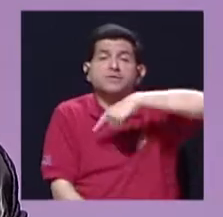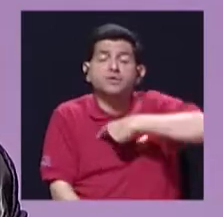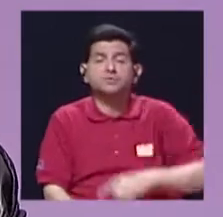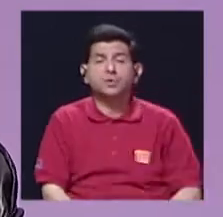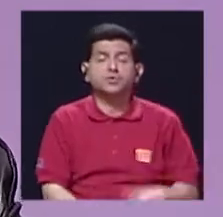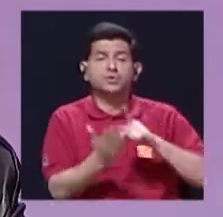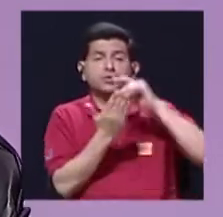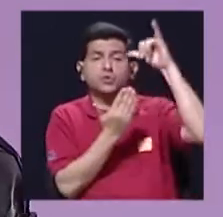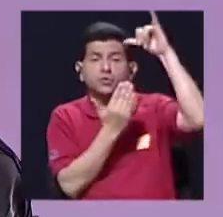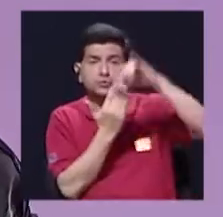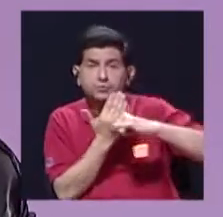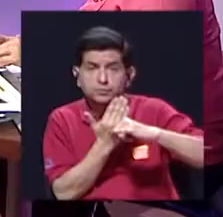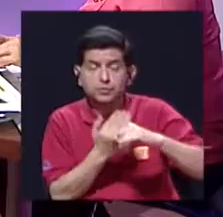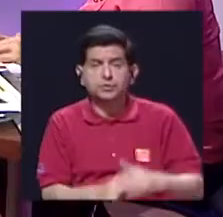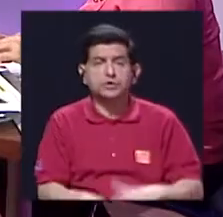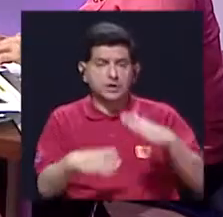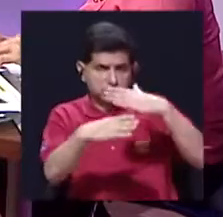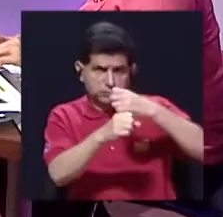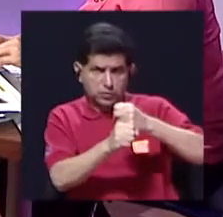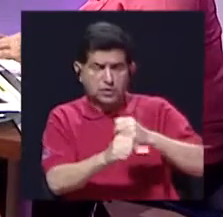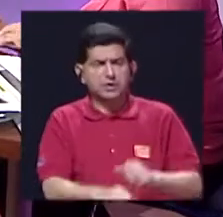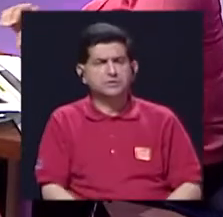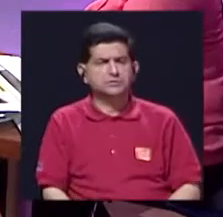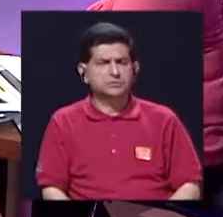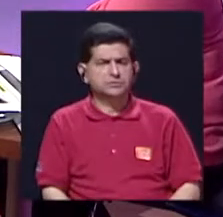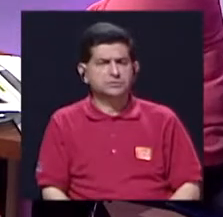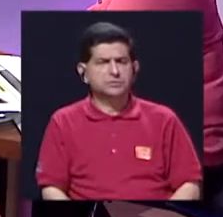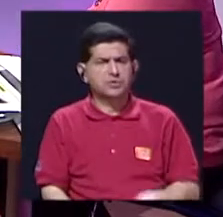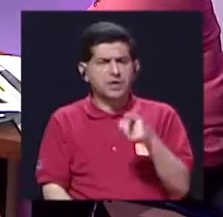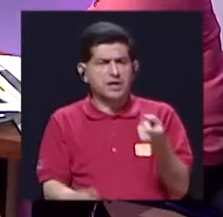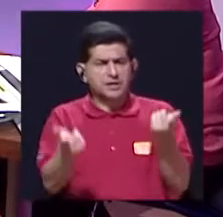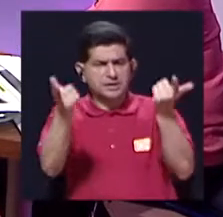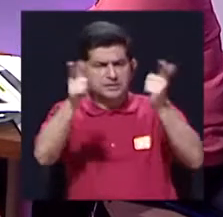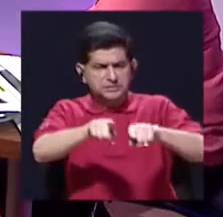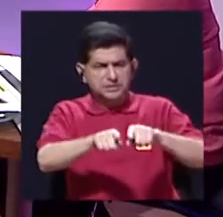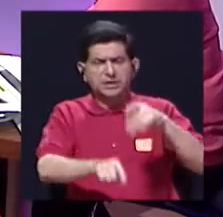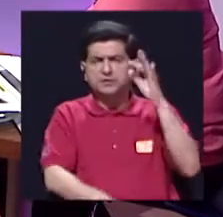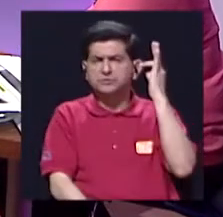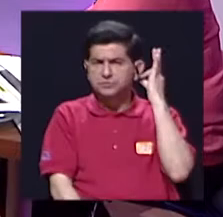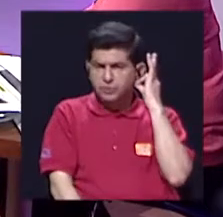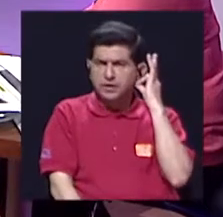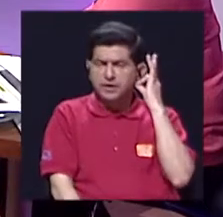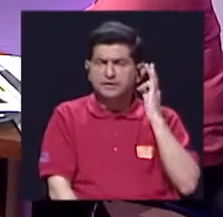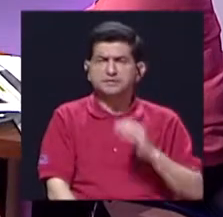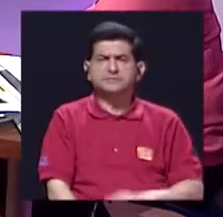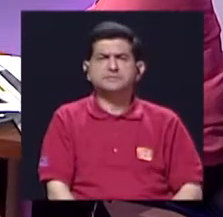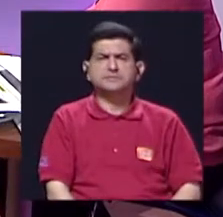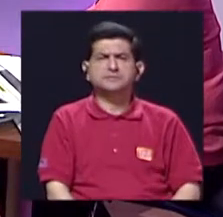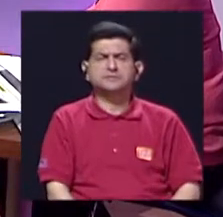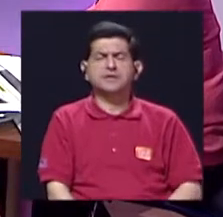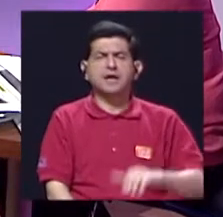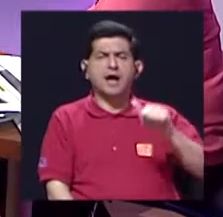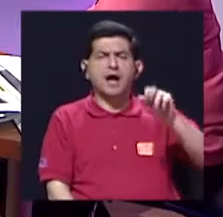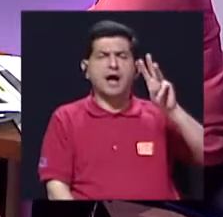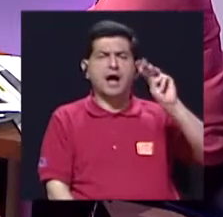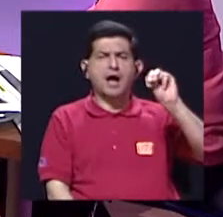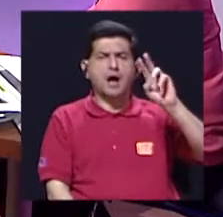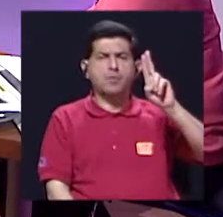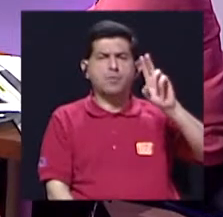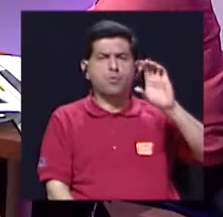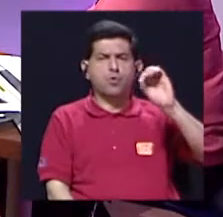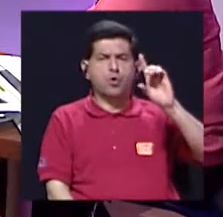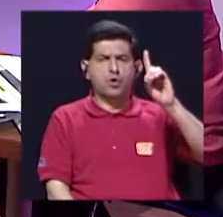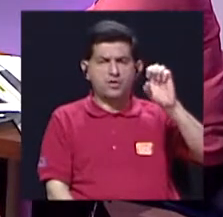el proyecto lo hicimos entre las mujeres de AMUCODE y